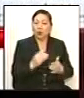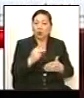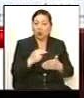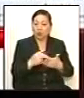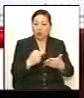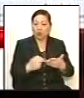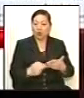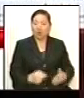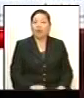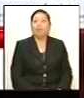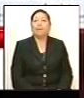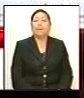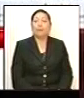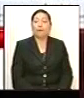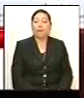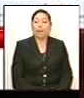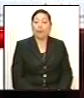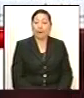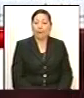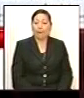citada. Bueno,